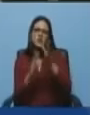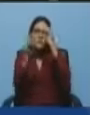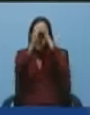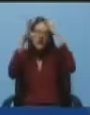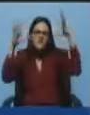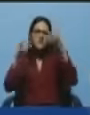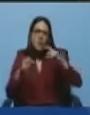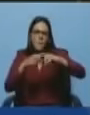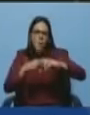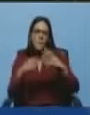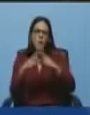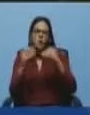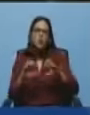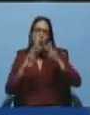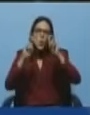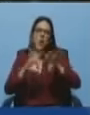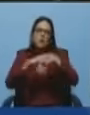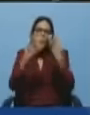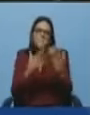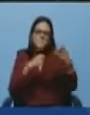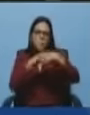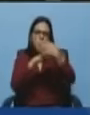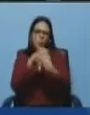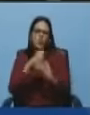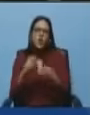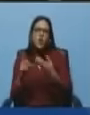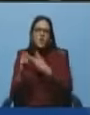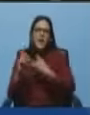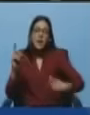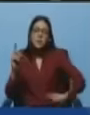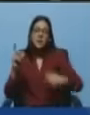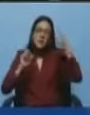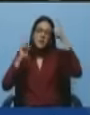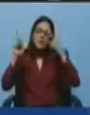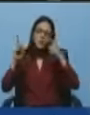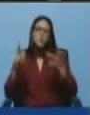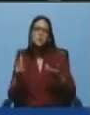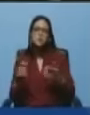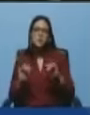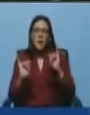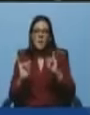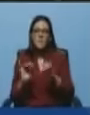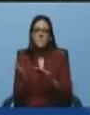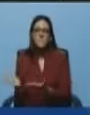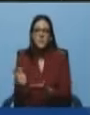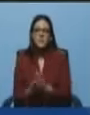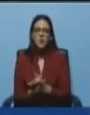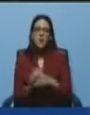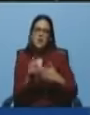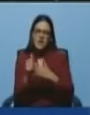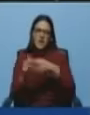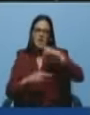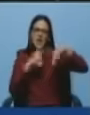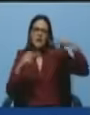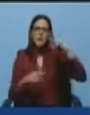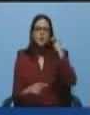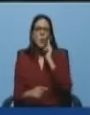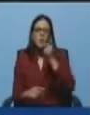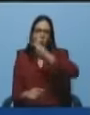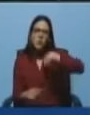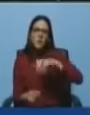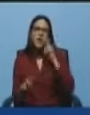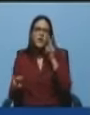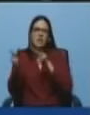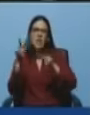de integración de un nuevo mundo del comandante supremo y eterno Hugo Chávez y líder de la revolución bolivariana, que